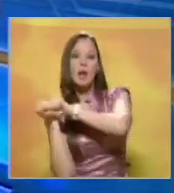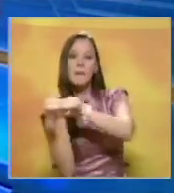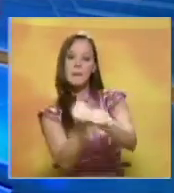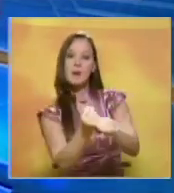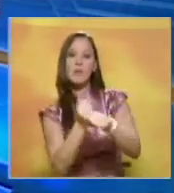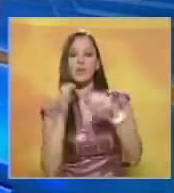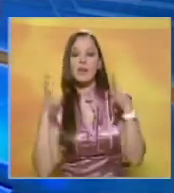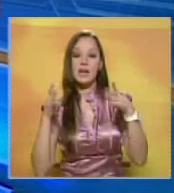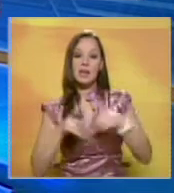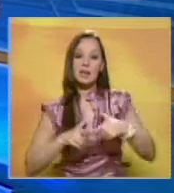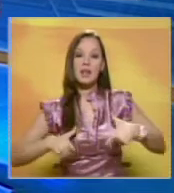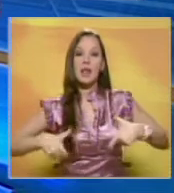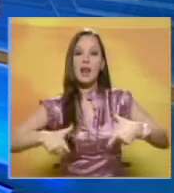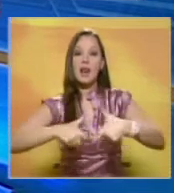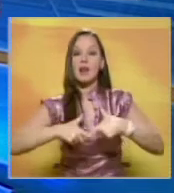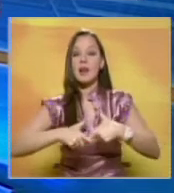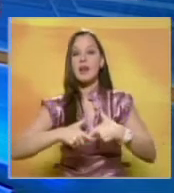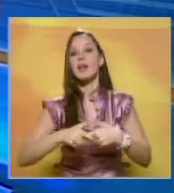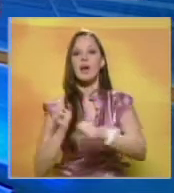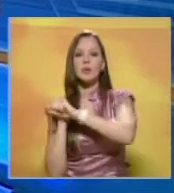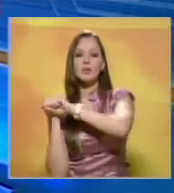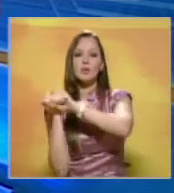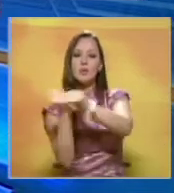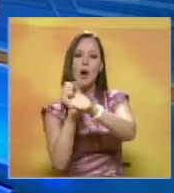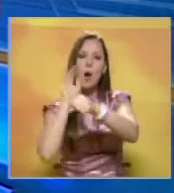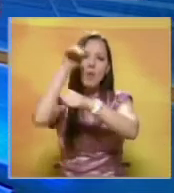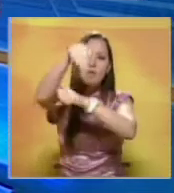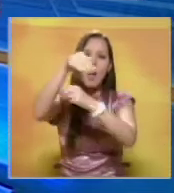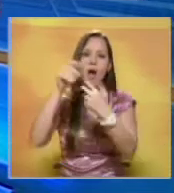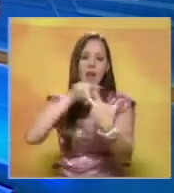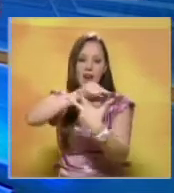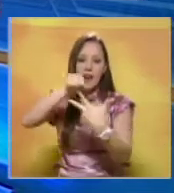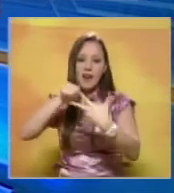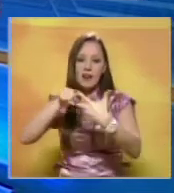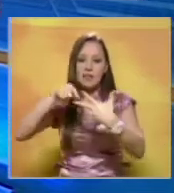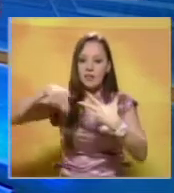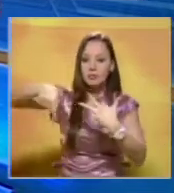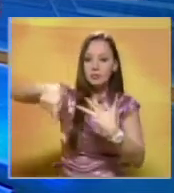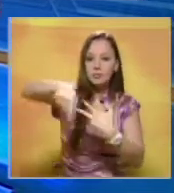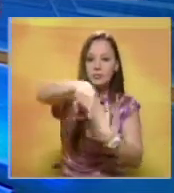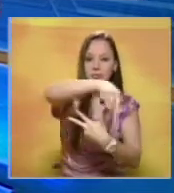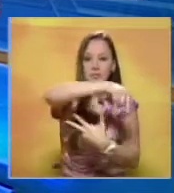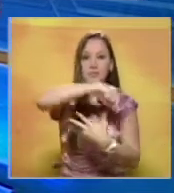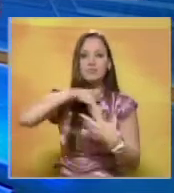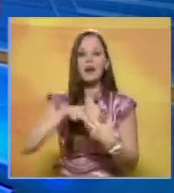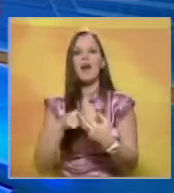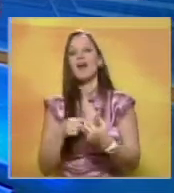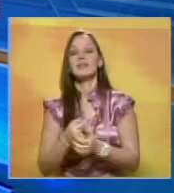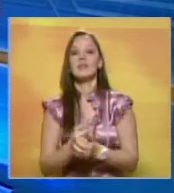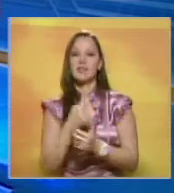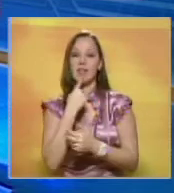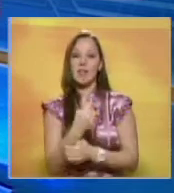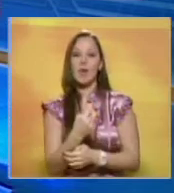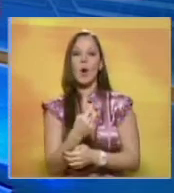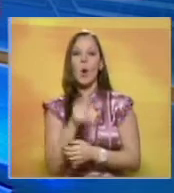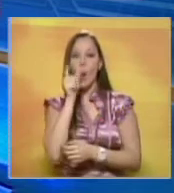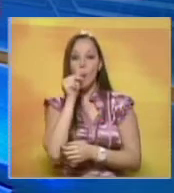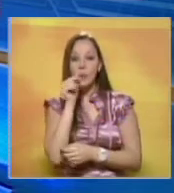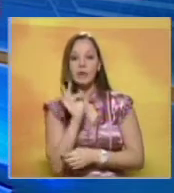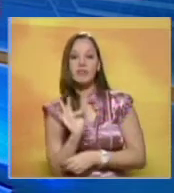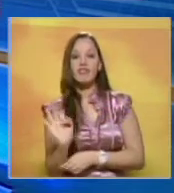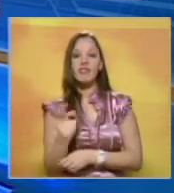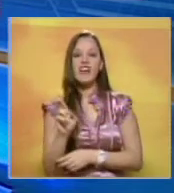Grandes Ligas, porque este domingo el CIES Escobar conectó un jonrón con las bases llenas en una jornada en la que también la votaron Miguel Montero y Gerardo Parra. En tanto, Francisco Rodríguez se